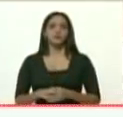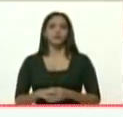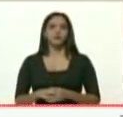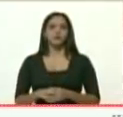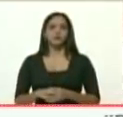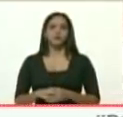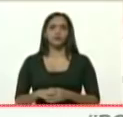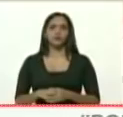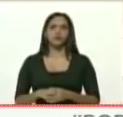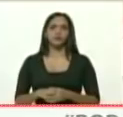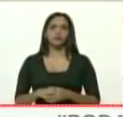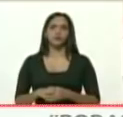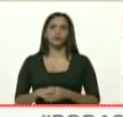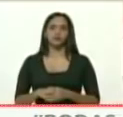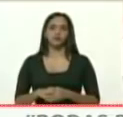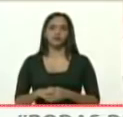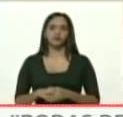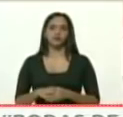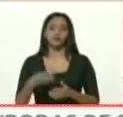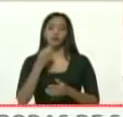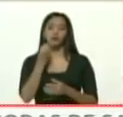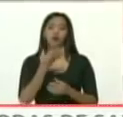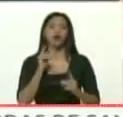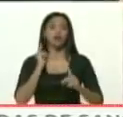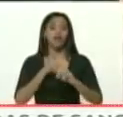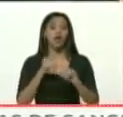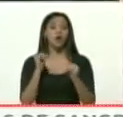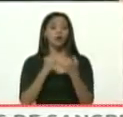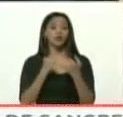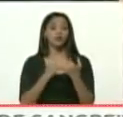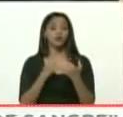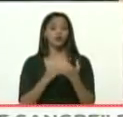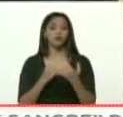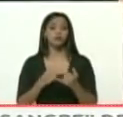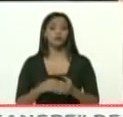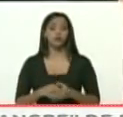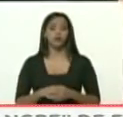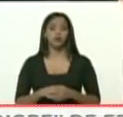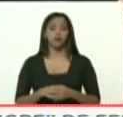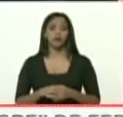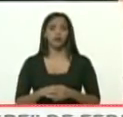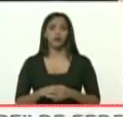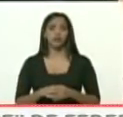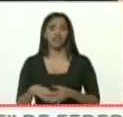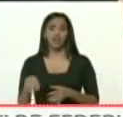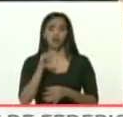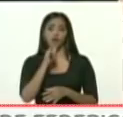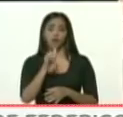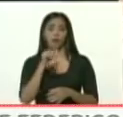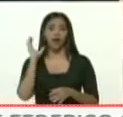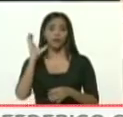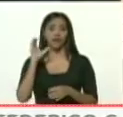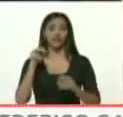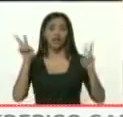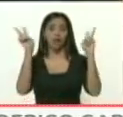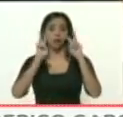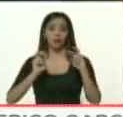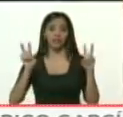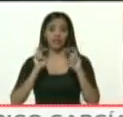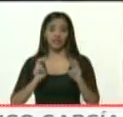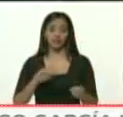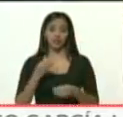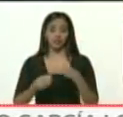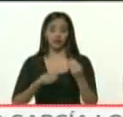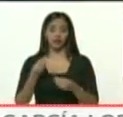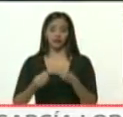los cuerpos de seguridad en ese sentido? Bueno, desde la última vez que informamos al país de las investigaciones que se estaban